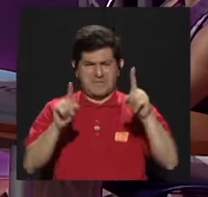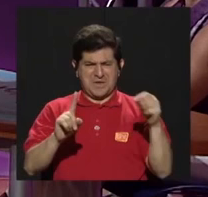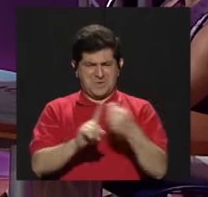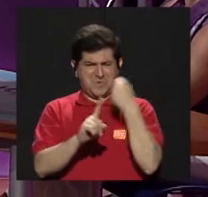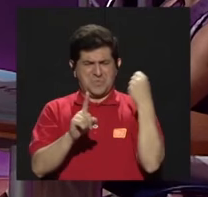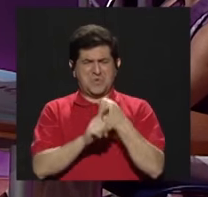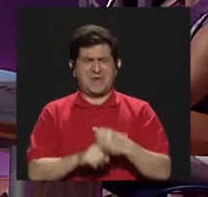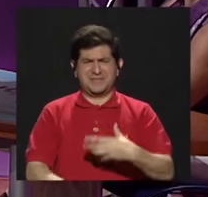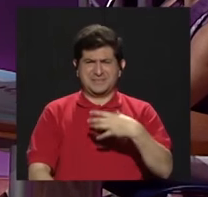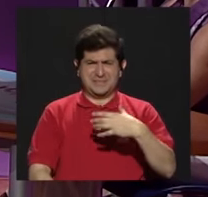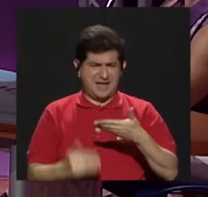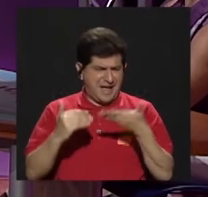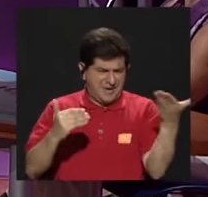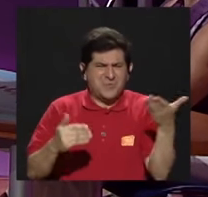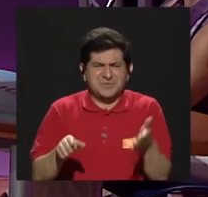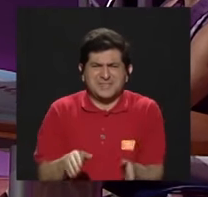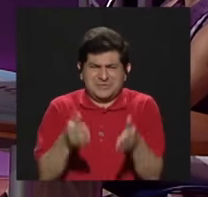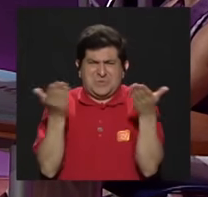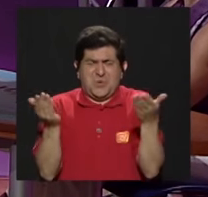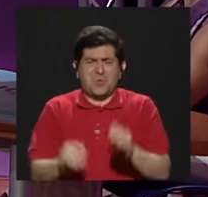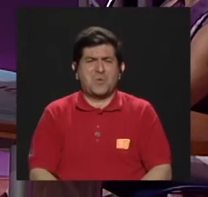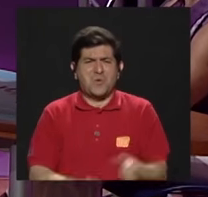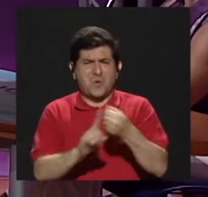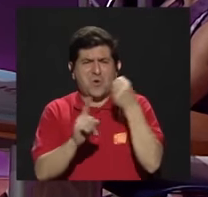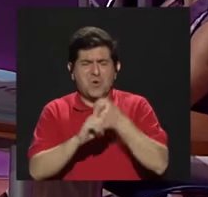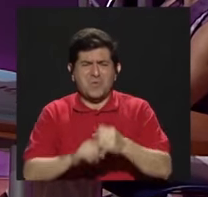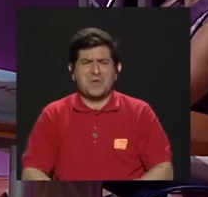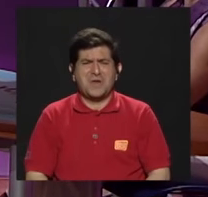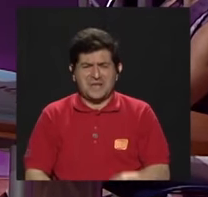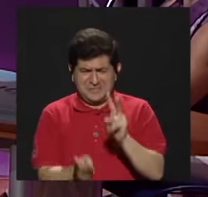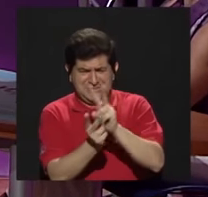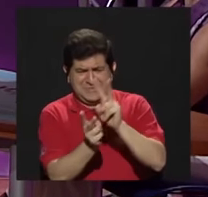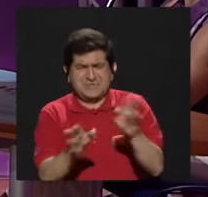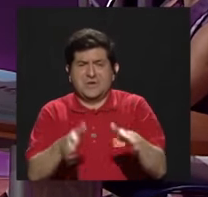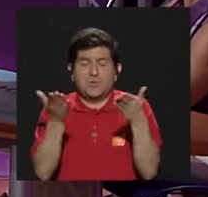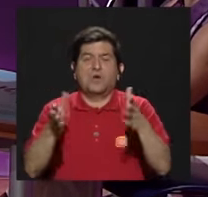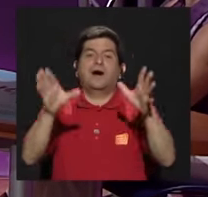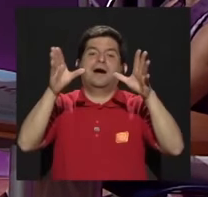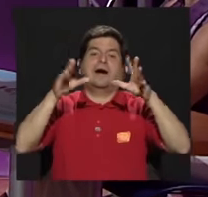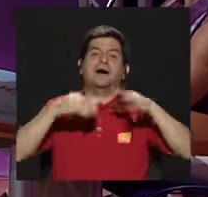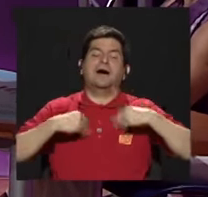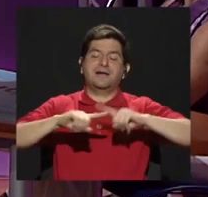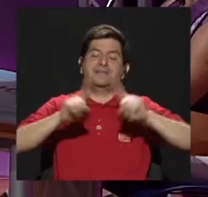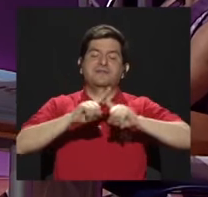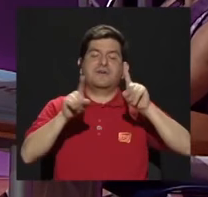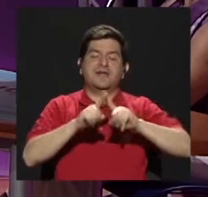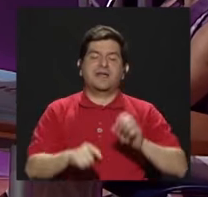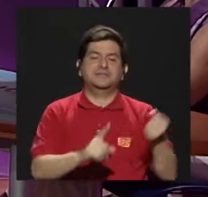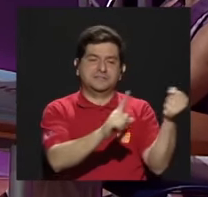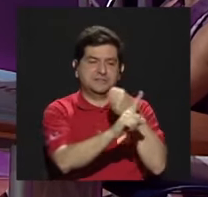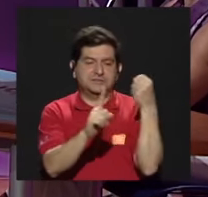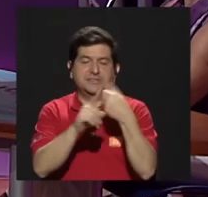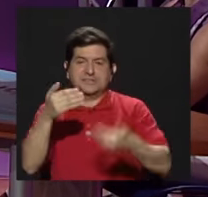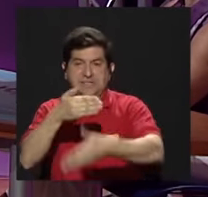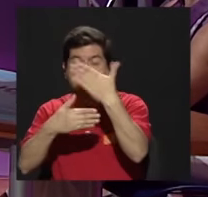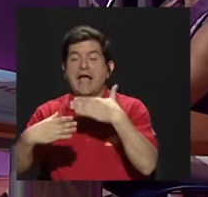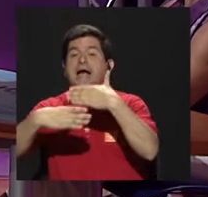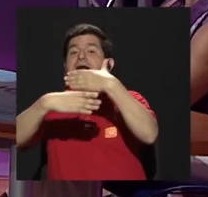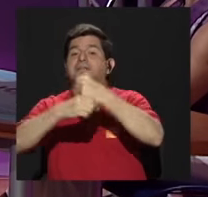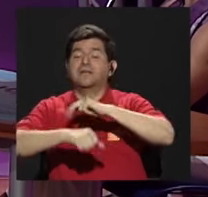violencia patrimonial? Ah, ¿cómo que violencia sexual? ¿Cómo? Ah, es reconocer otras formas de violencia que antes las